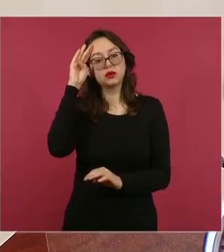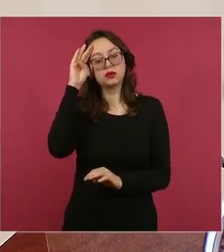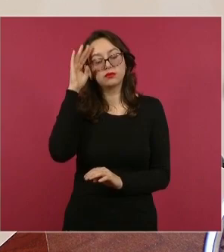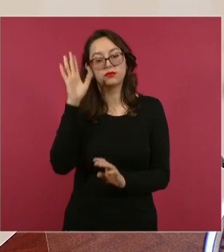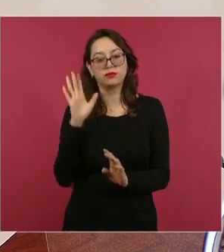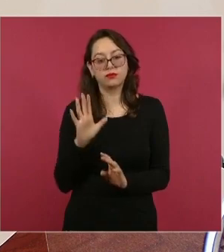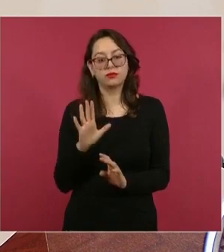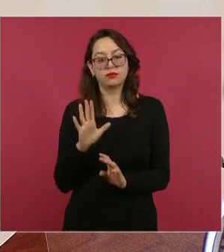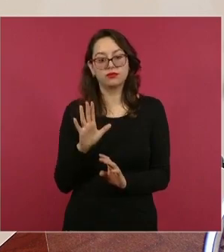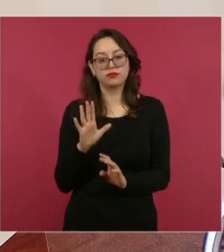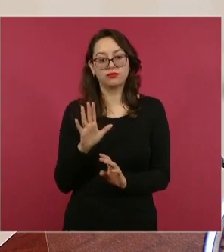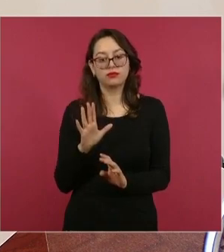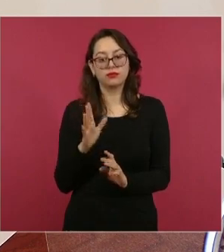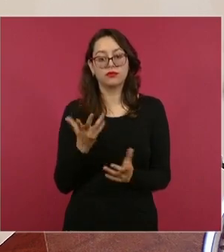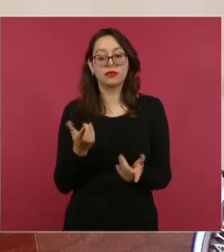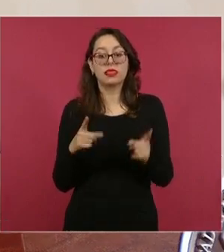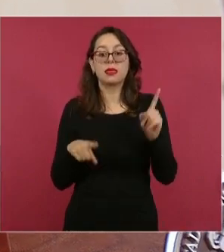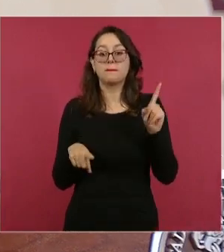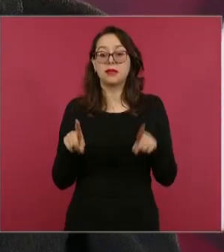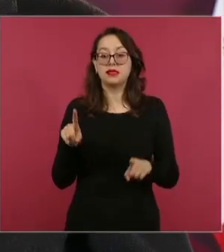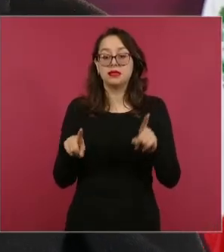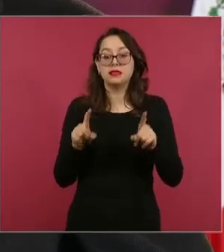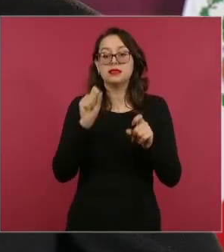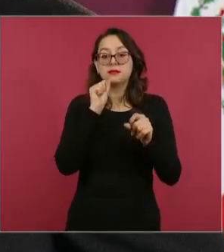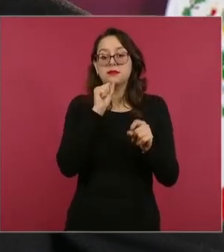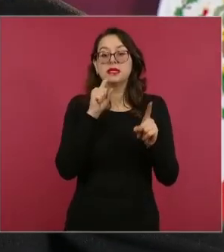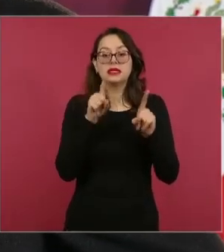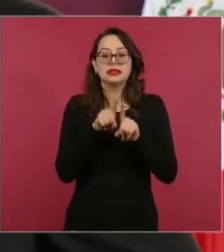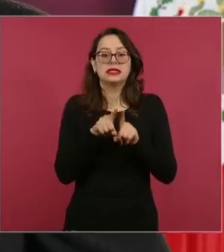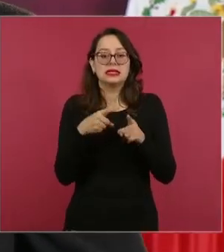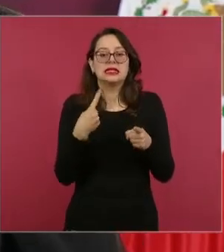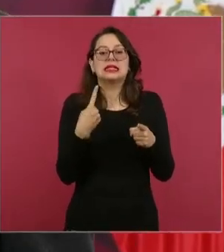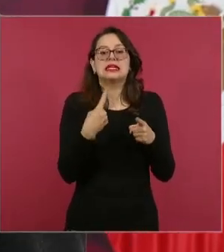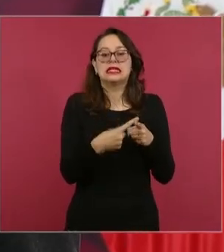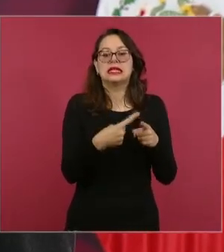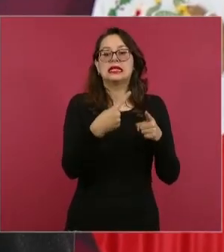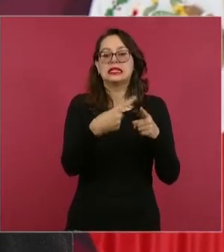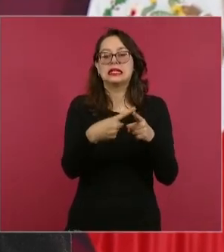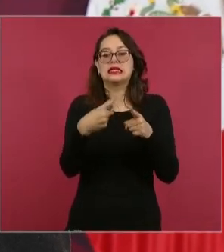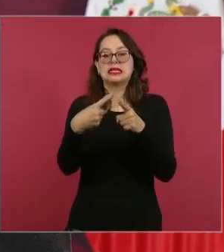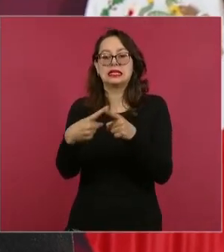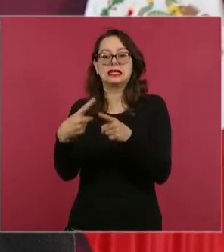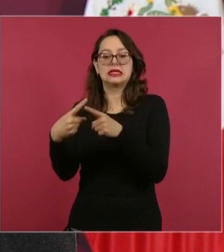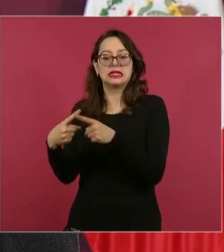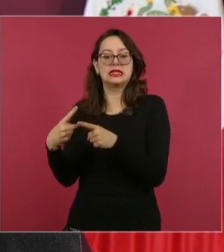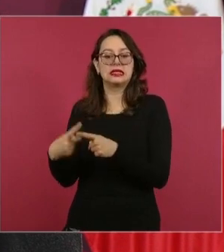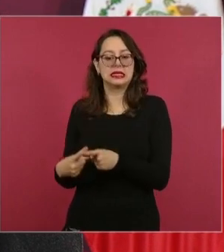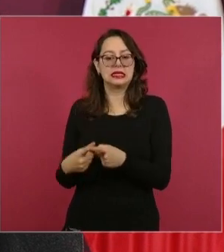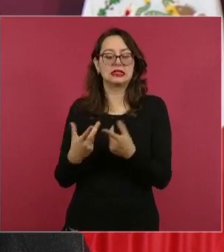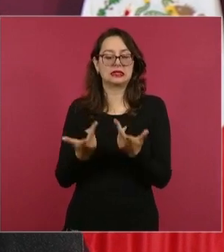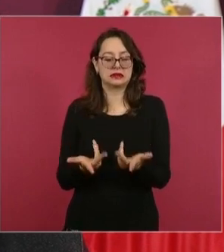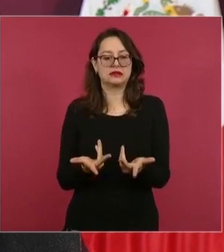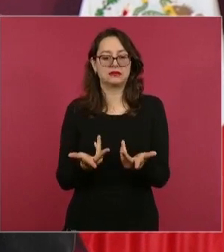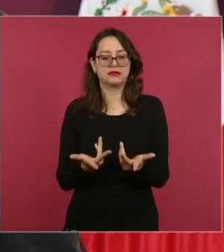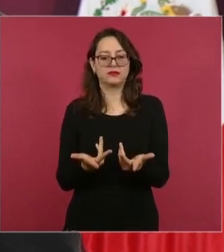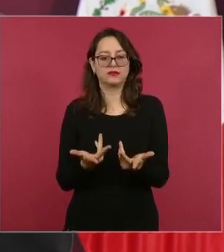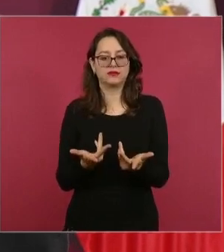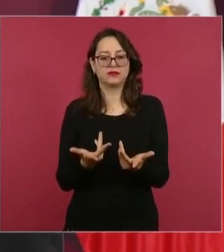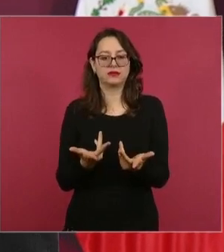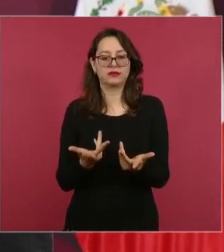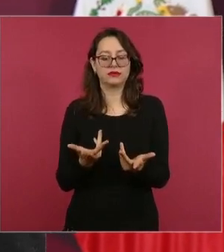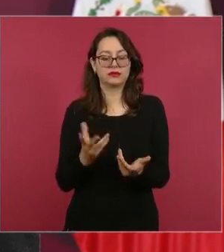eh Hay niveles siempre hemos hablado de esto